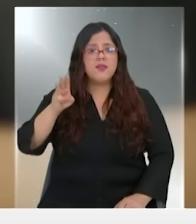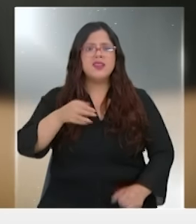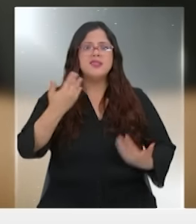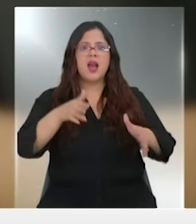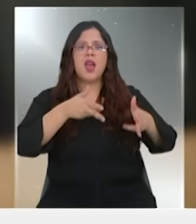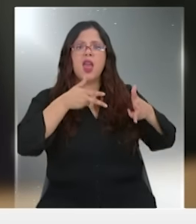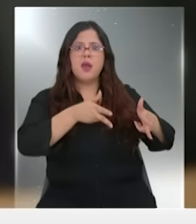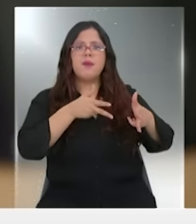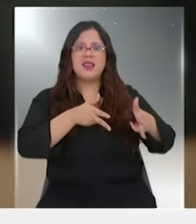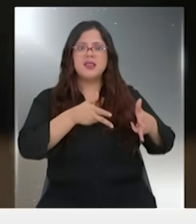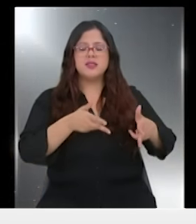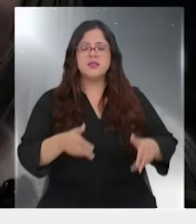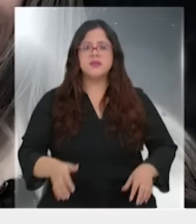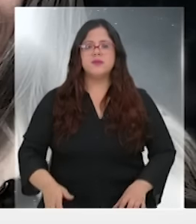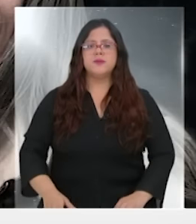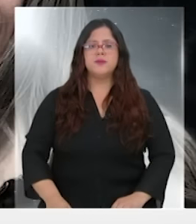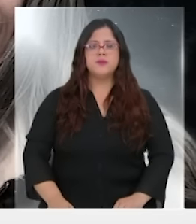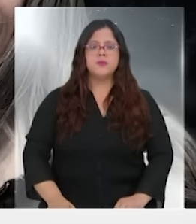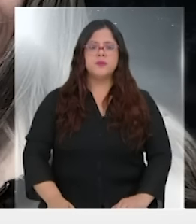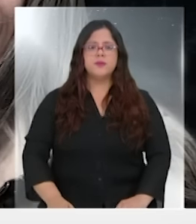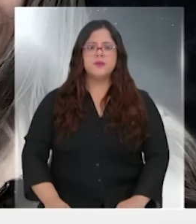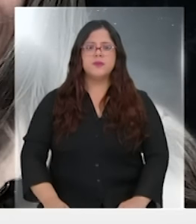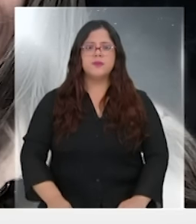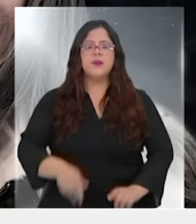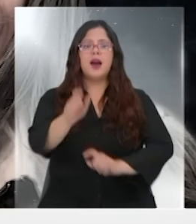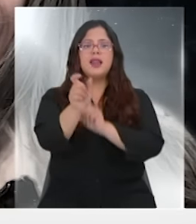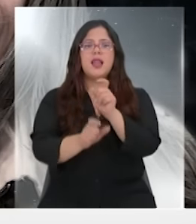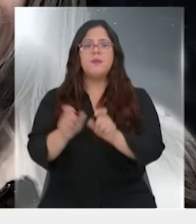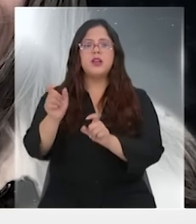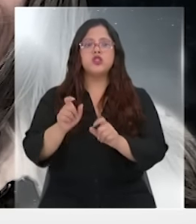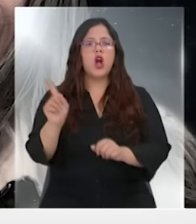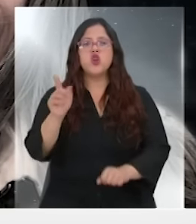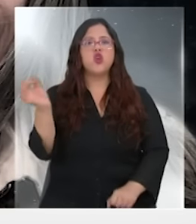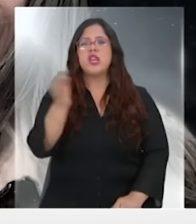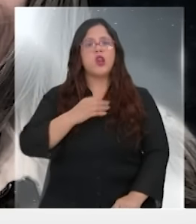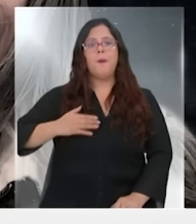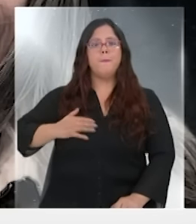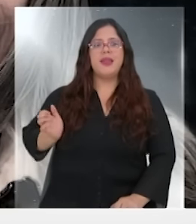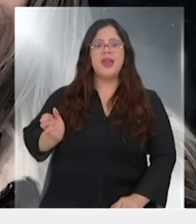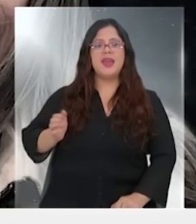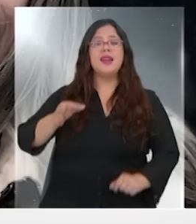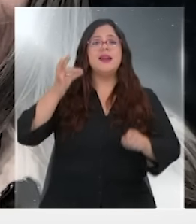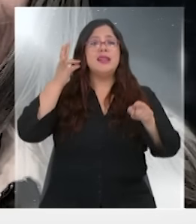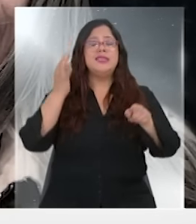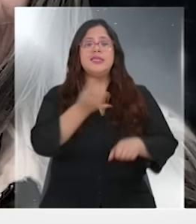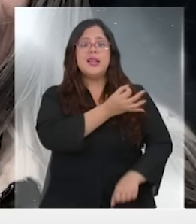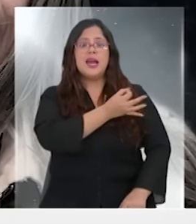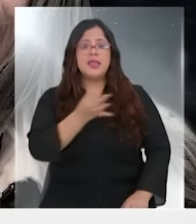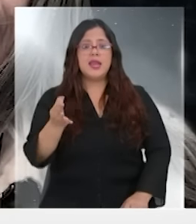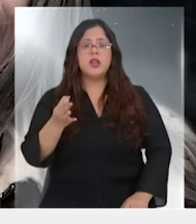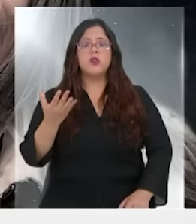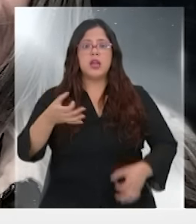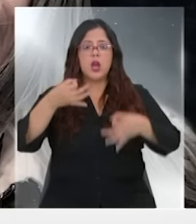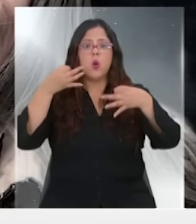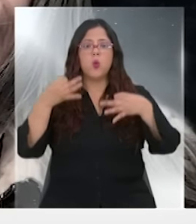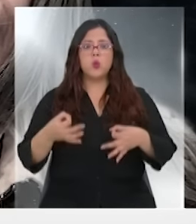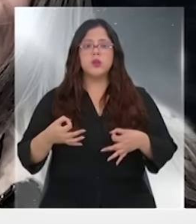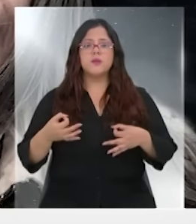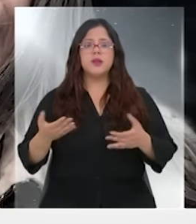amenazas veladas. Las personas que nos identificaron como tales. Ella señala haber sido objeto